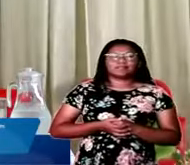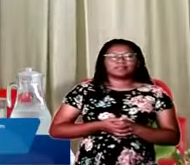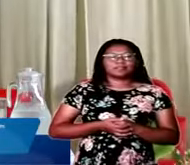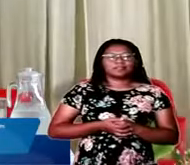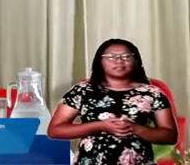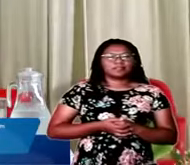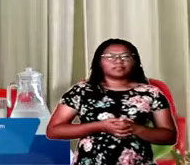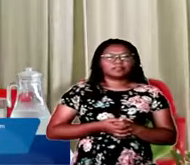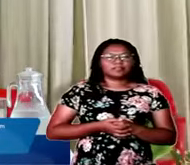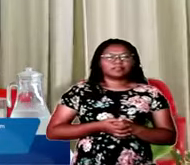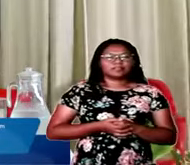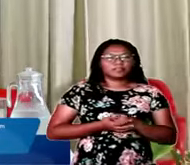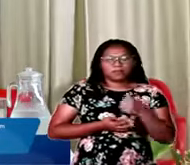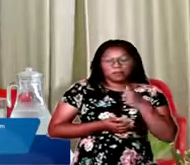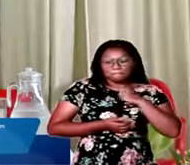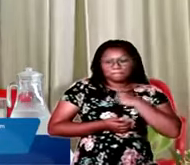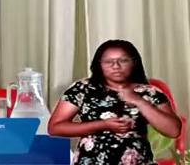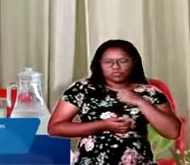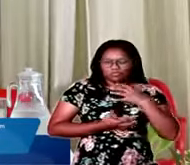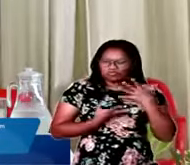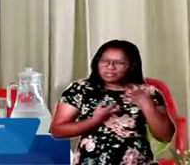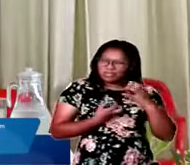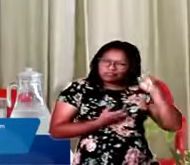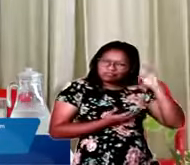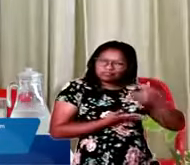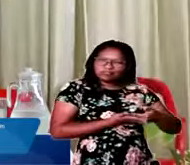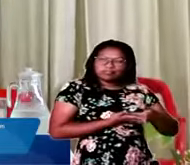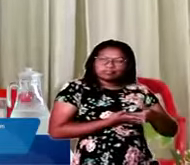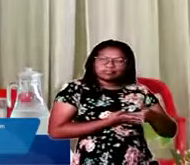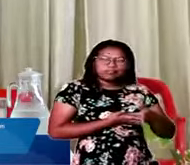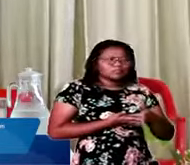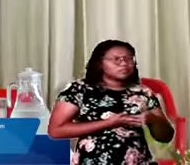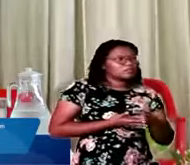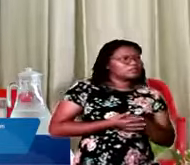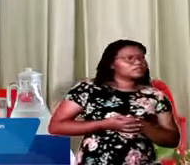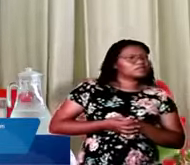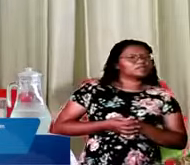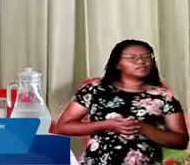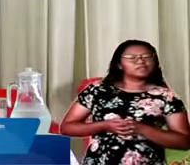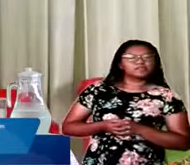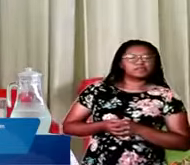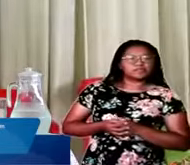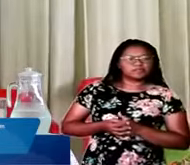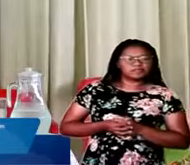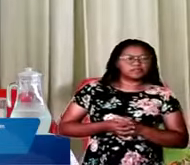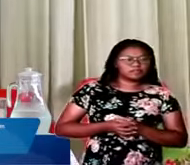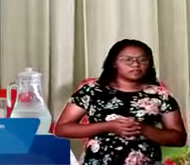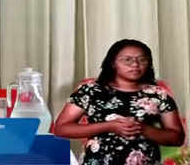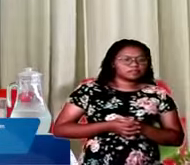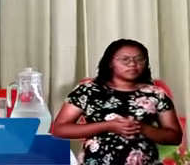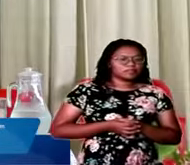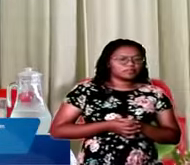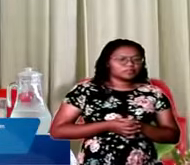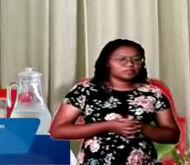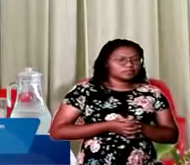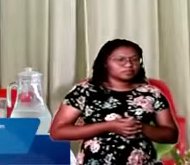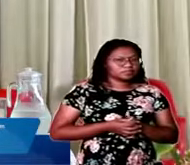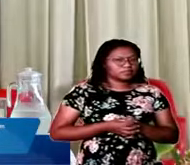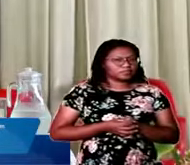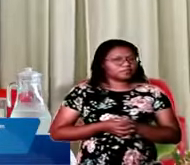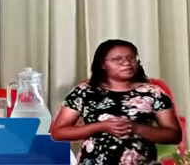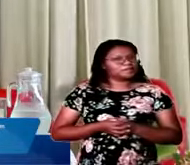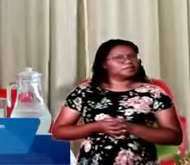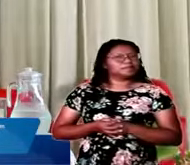a sí mismo, dice, ¿usted cree que yo no lo cumplo? Y dice, pues le voy a contar una historia y usted deduzca si cumple o